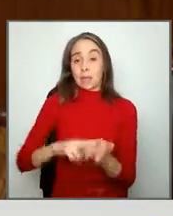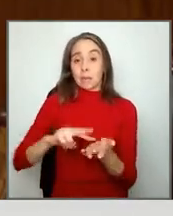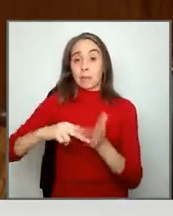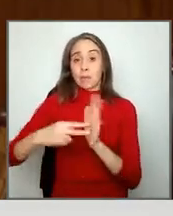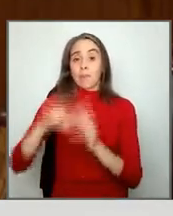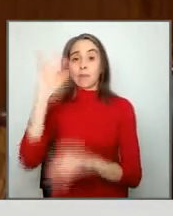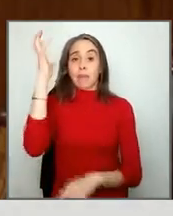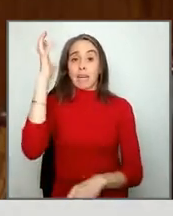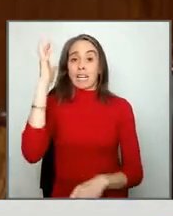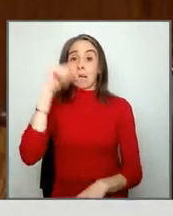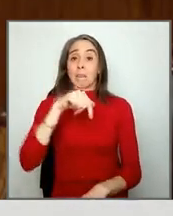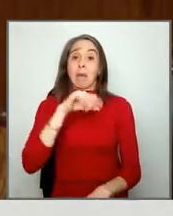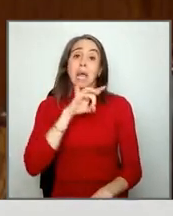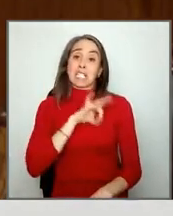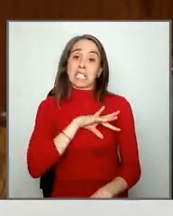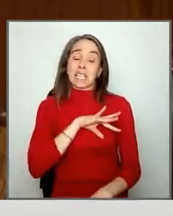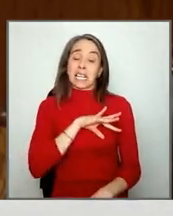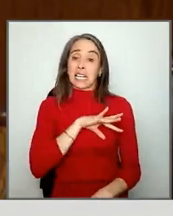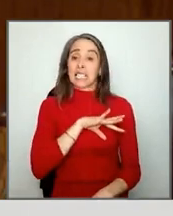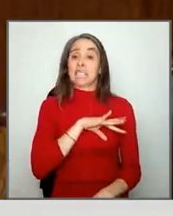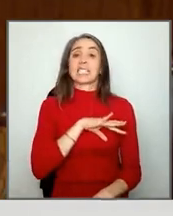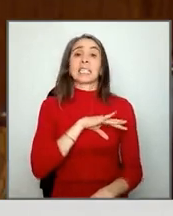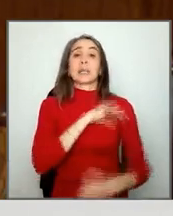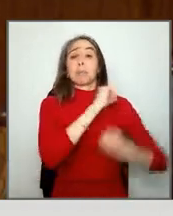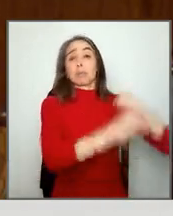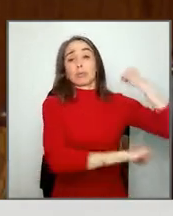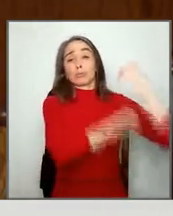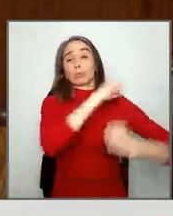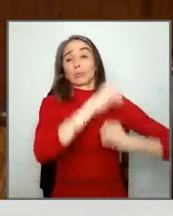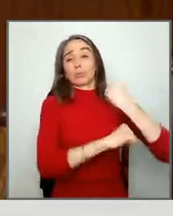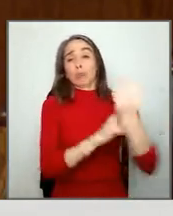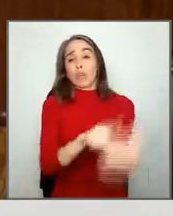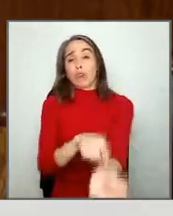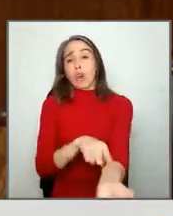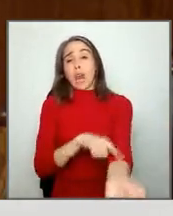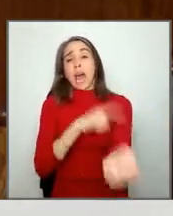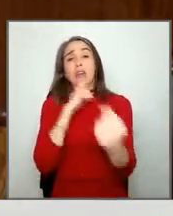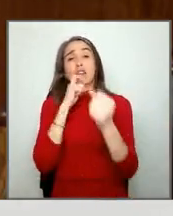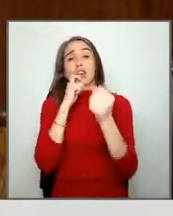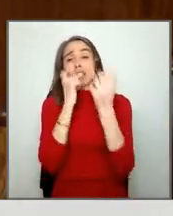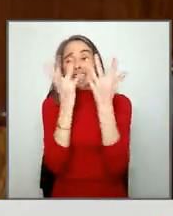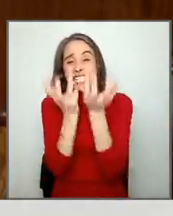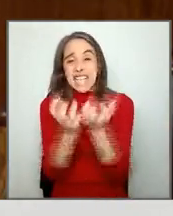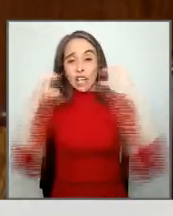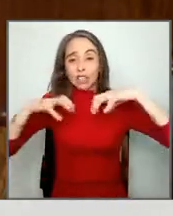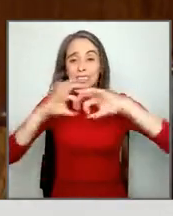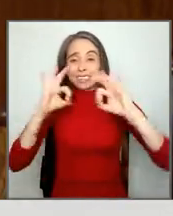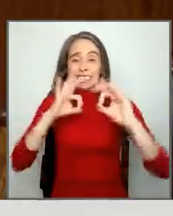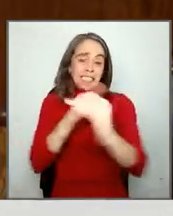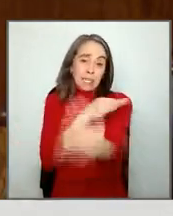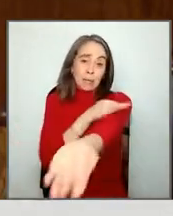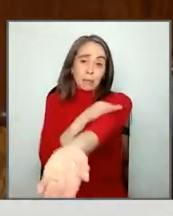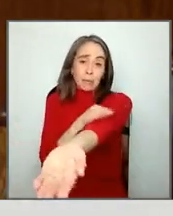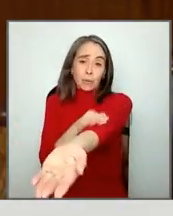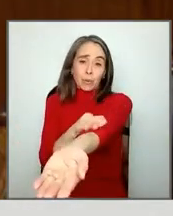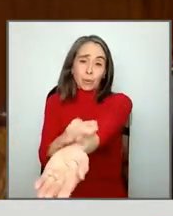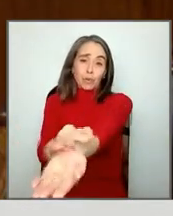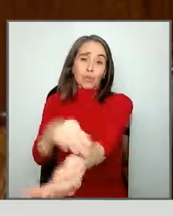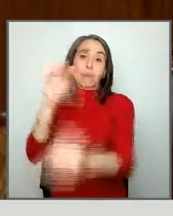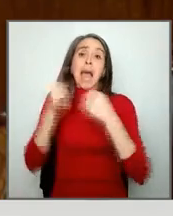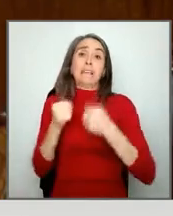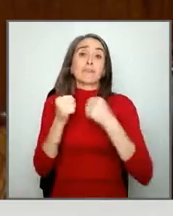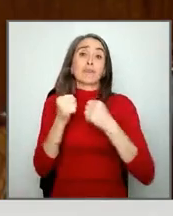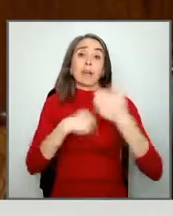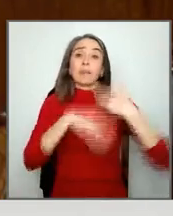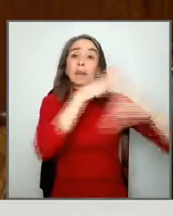que vive una de las sequías más prolongadas extensas territorialmente y severas de las que se tenga registro lo que ha expuesto